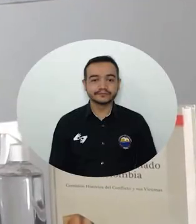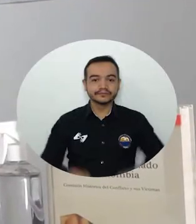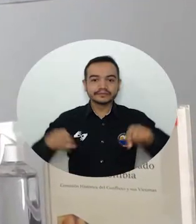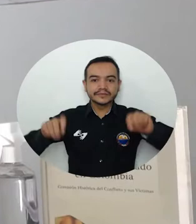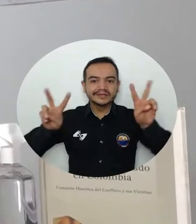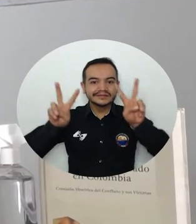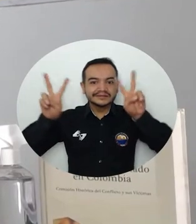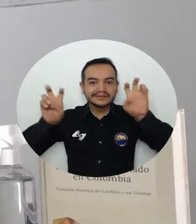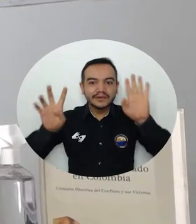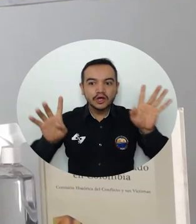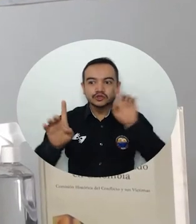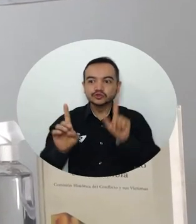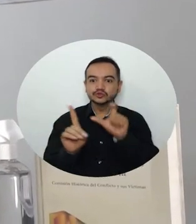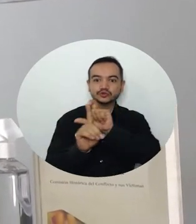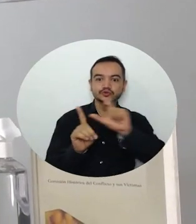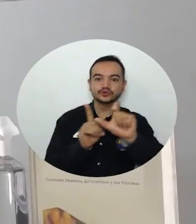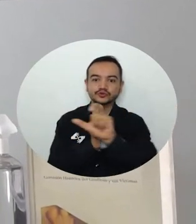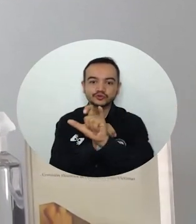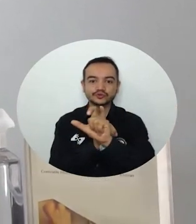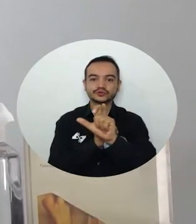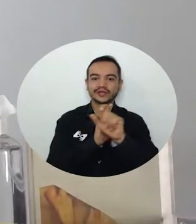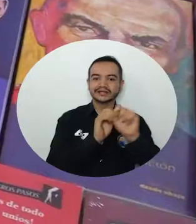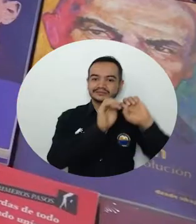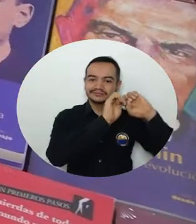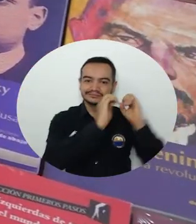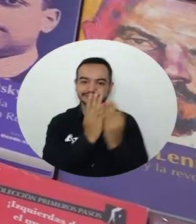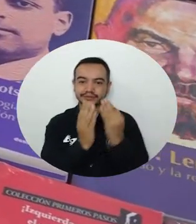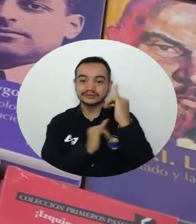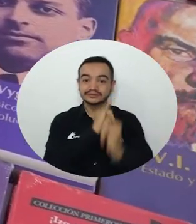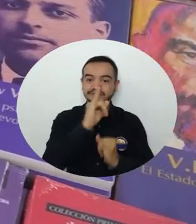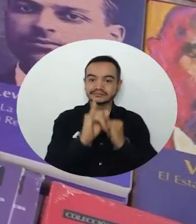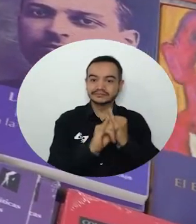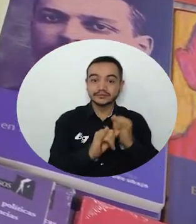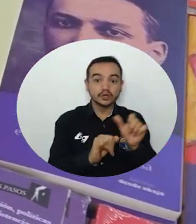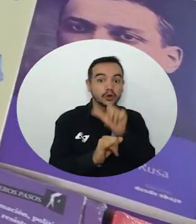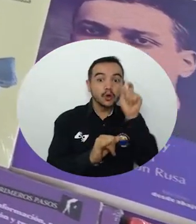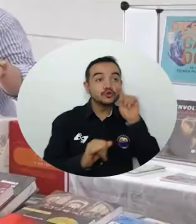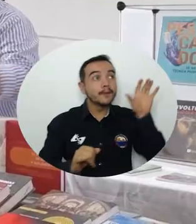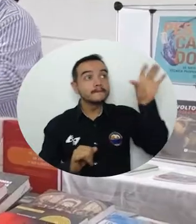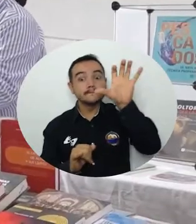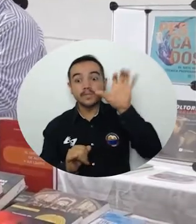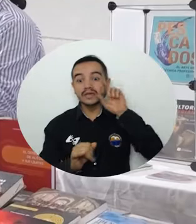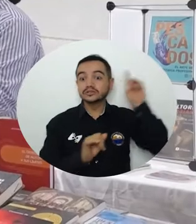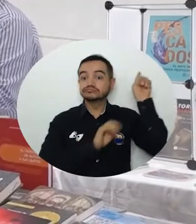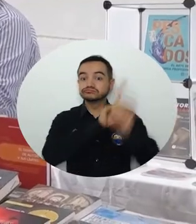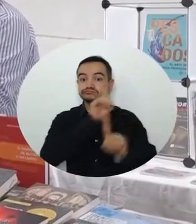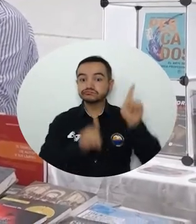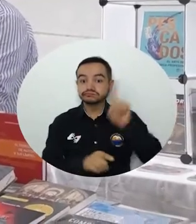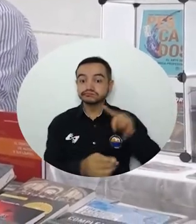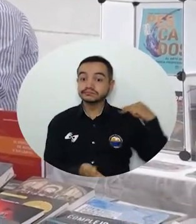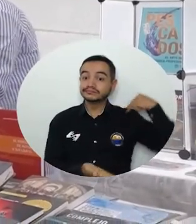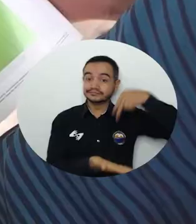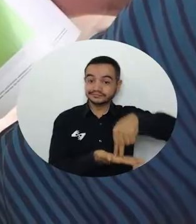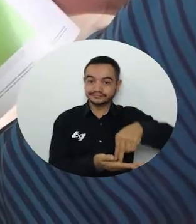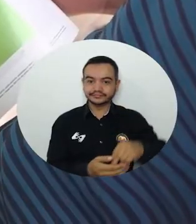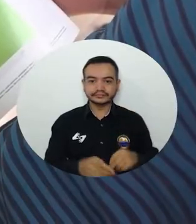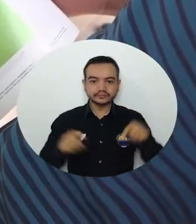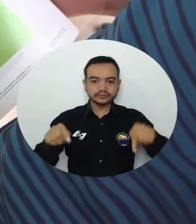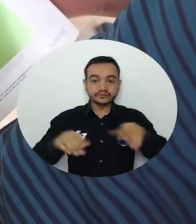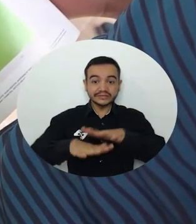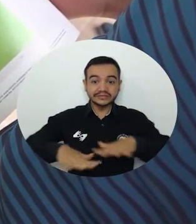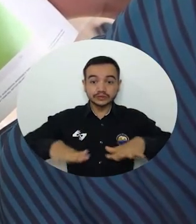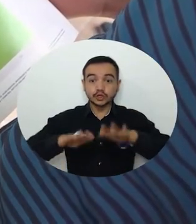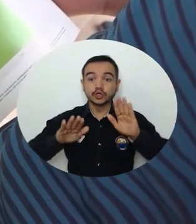El entorno cultural y literario internacional tuvo representación en la feria con autores de otros países. El